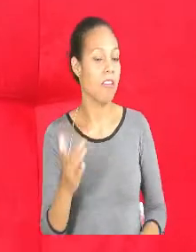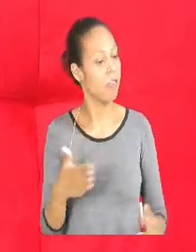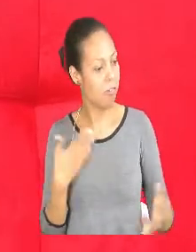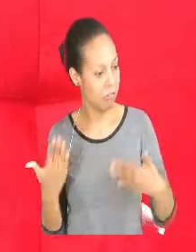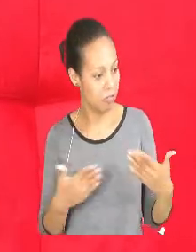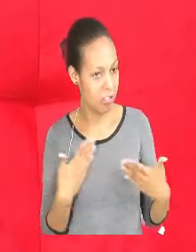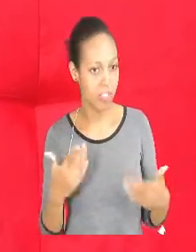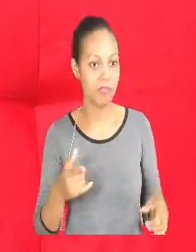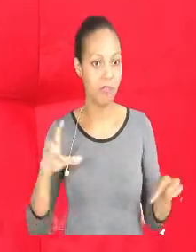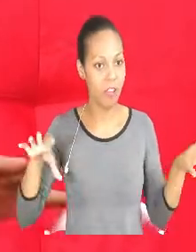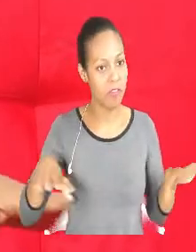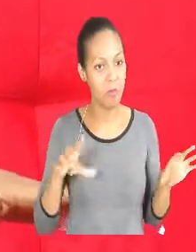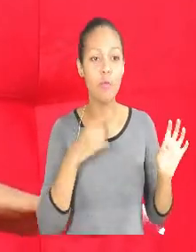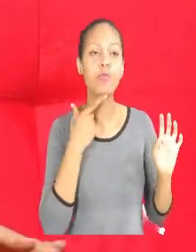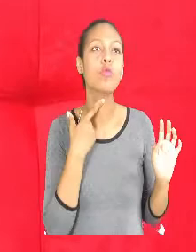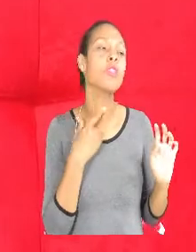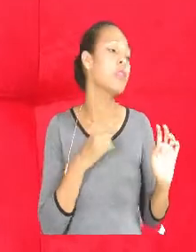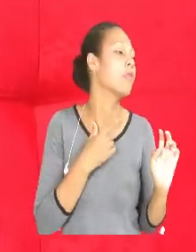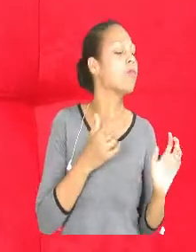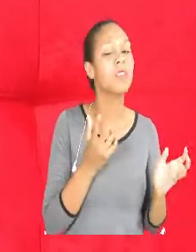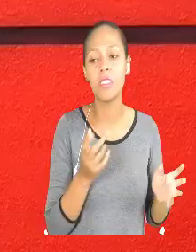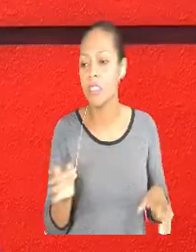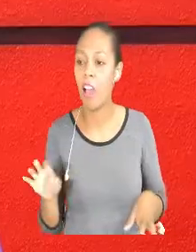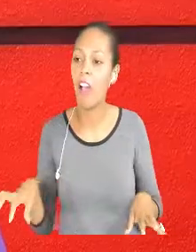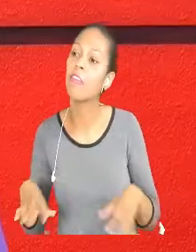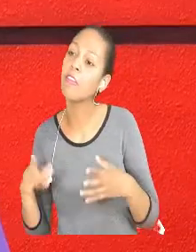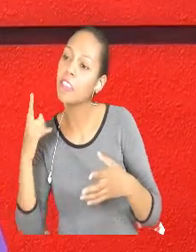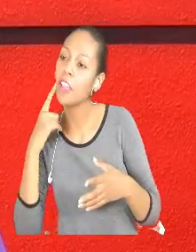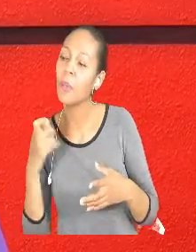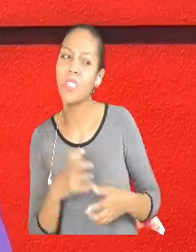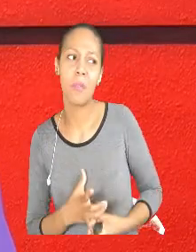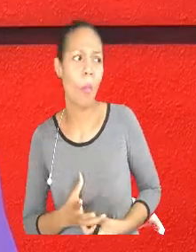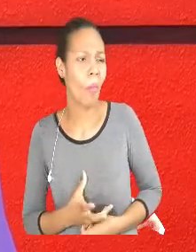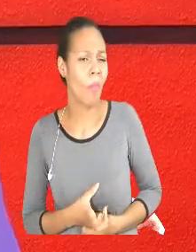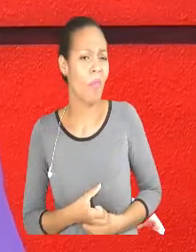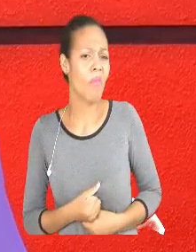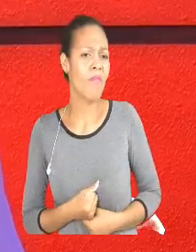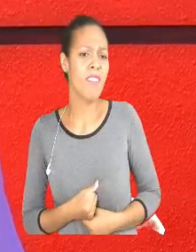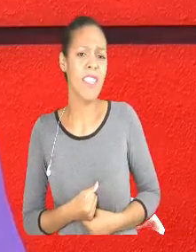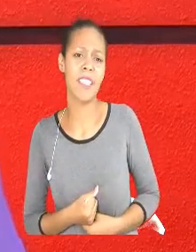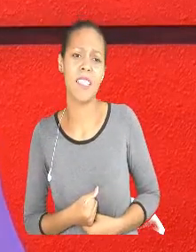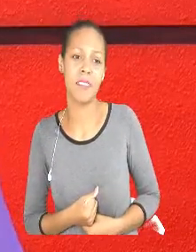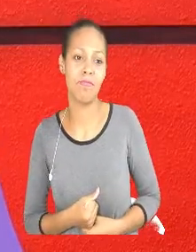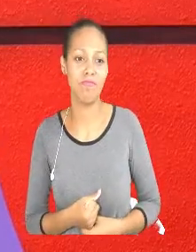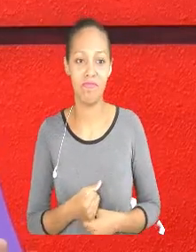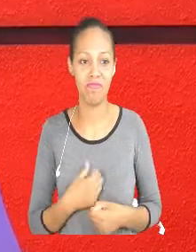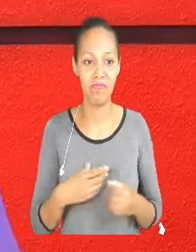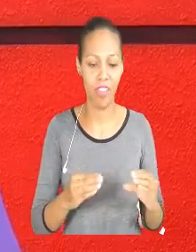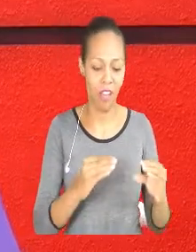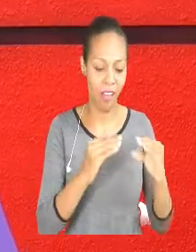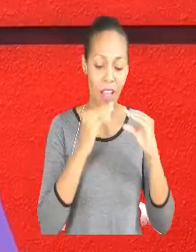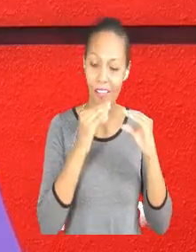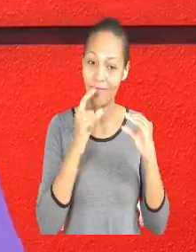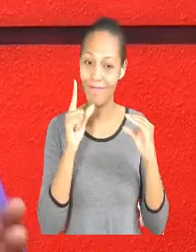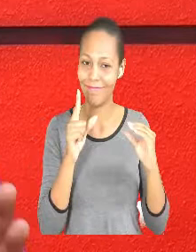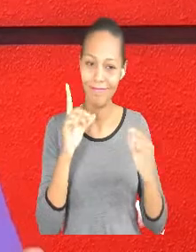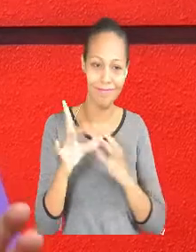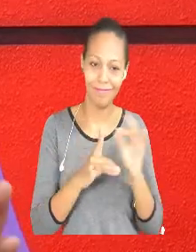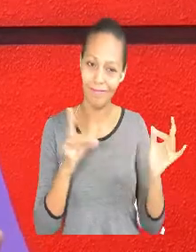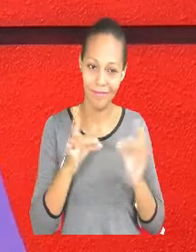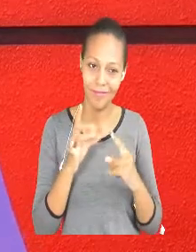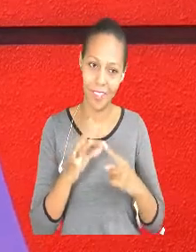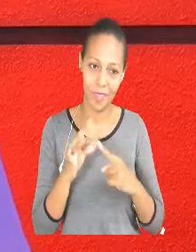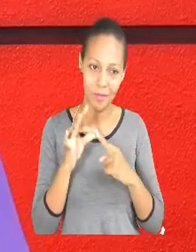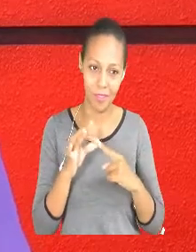actividades y nos entra un hambre terrible. Uy, déjame decirte, preparo un sándwich súper espectacular, en un